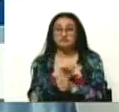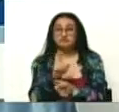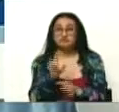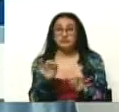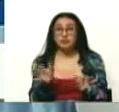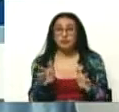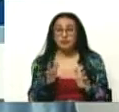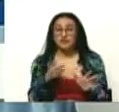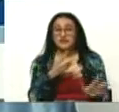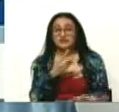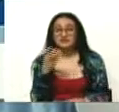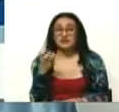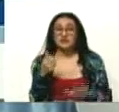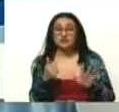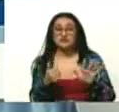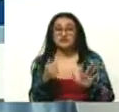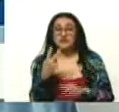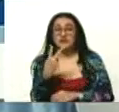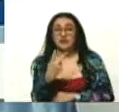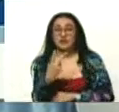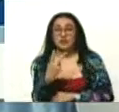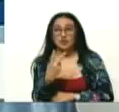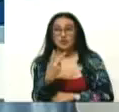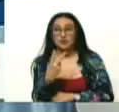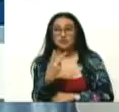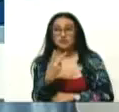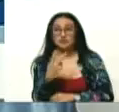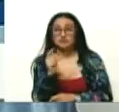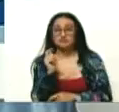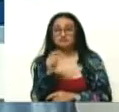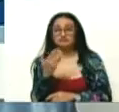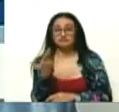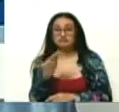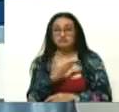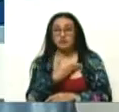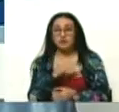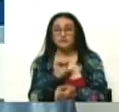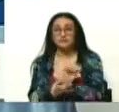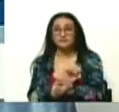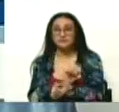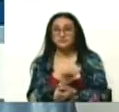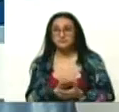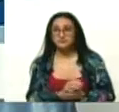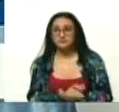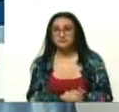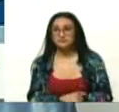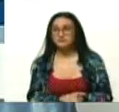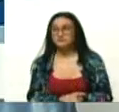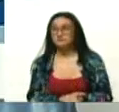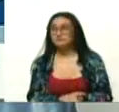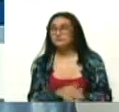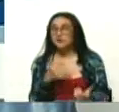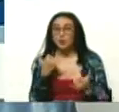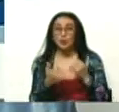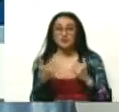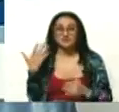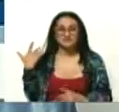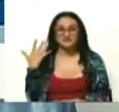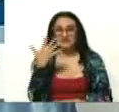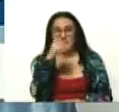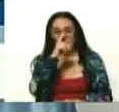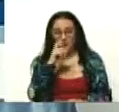logrado 362 sentencias condenatorias en estos últimos